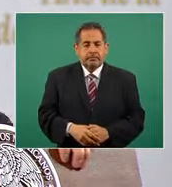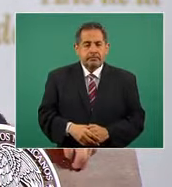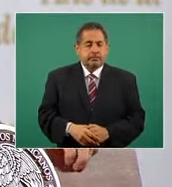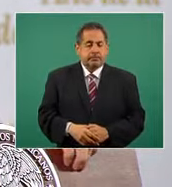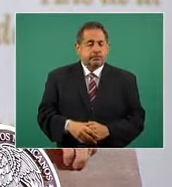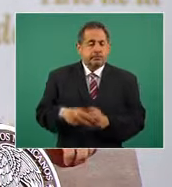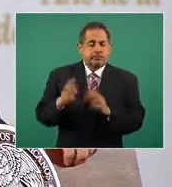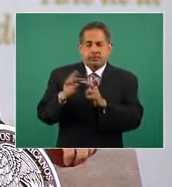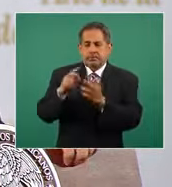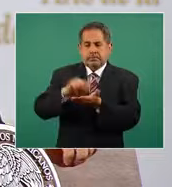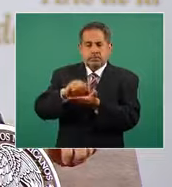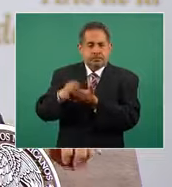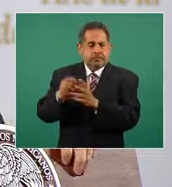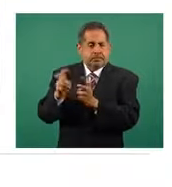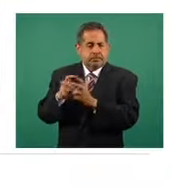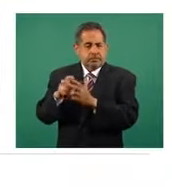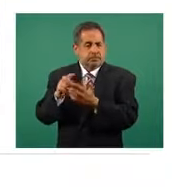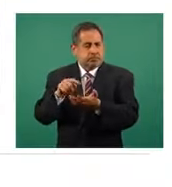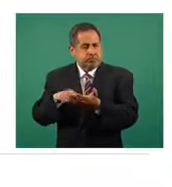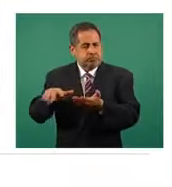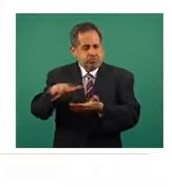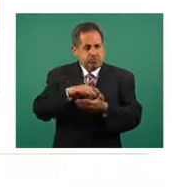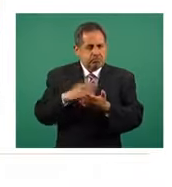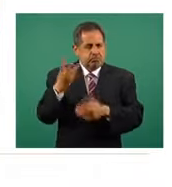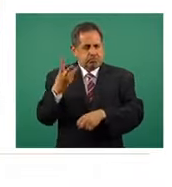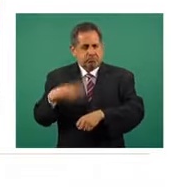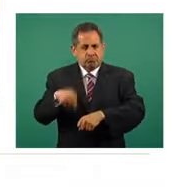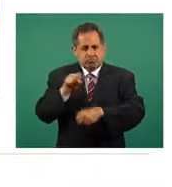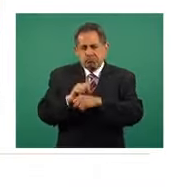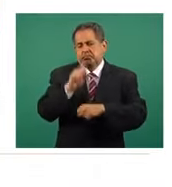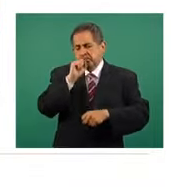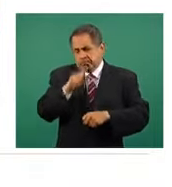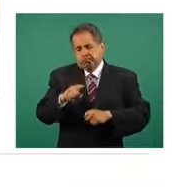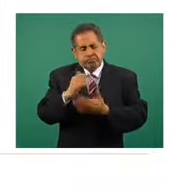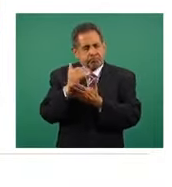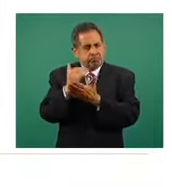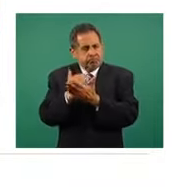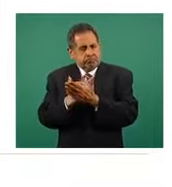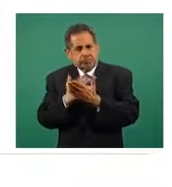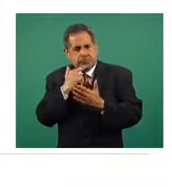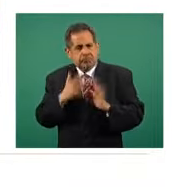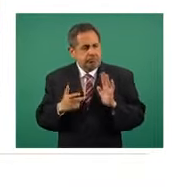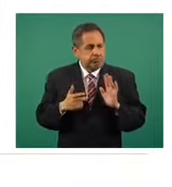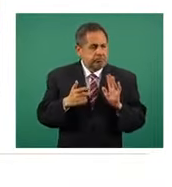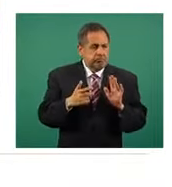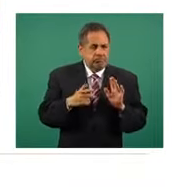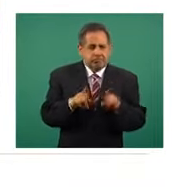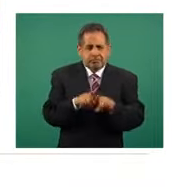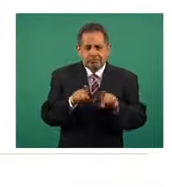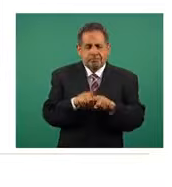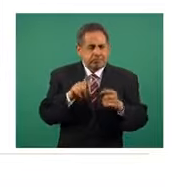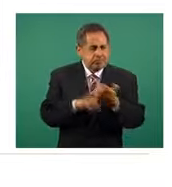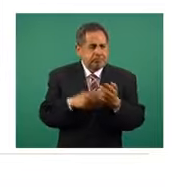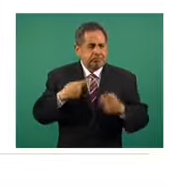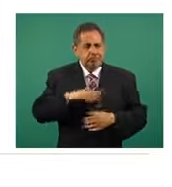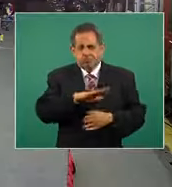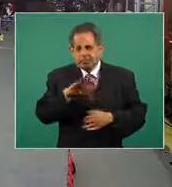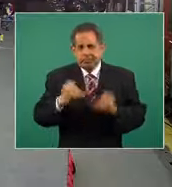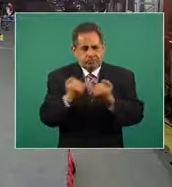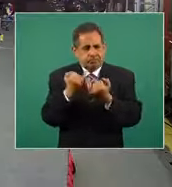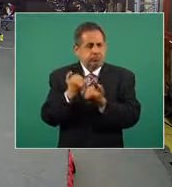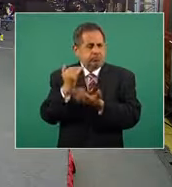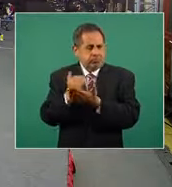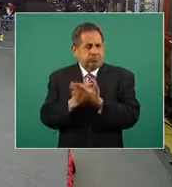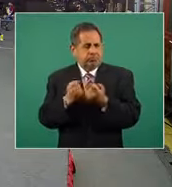Tamaulipas, 3 semanas, también a la baja, consistente con el cambio en las defunciones, la siguiente, y con el cambio en la